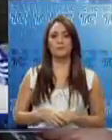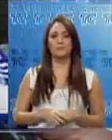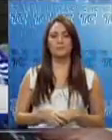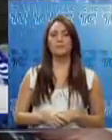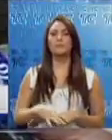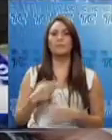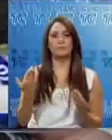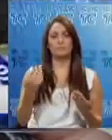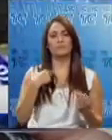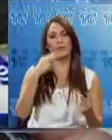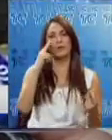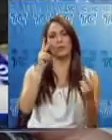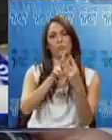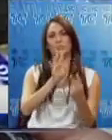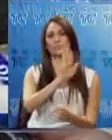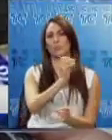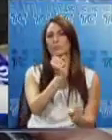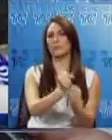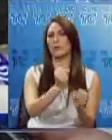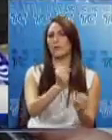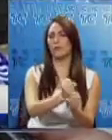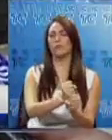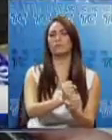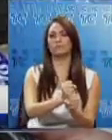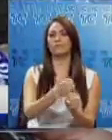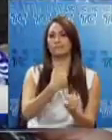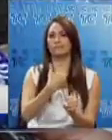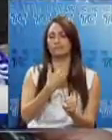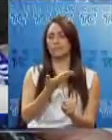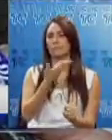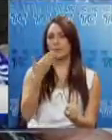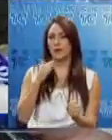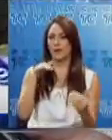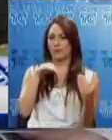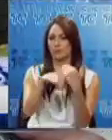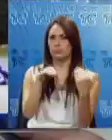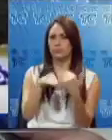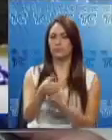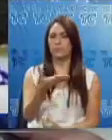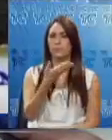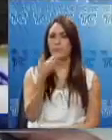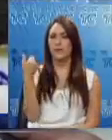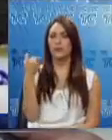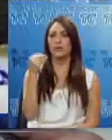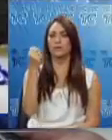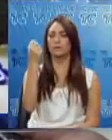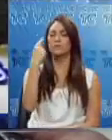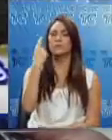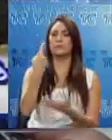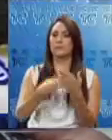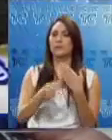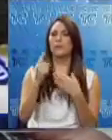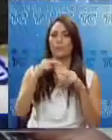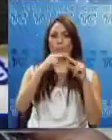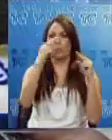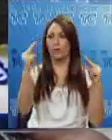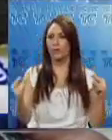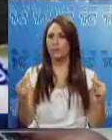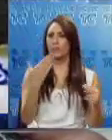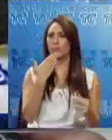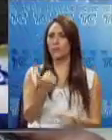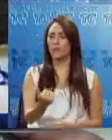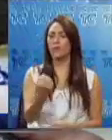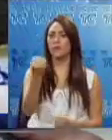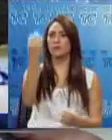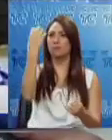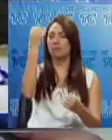¿Cómo no reconocer la vialidad que tiene el Ecuador? Buenos caminos, buenos carreteros, buenos señaletes, buenos puentes, el mismo